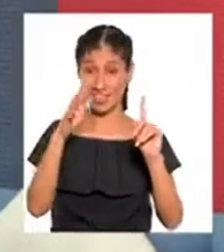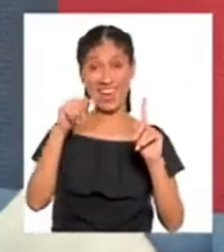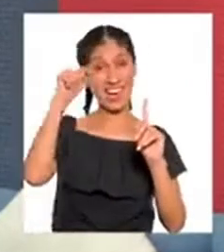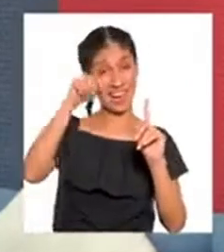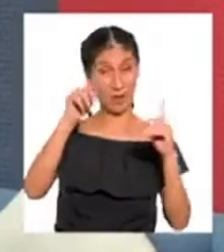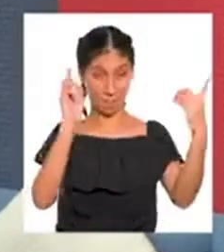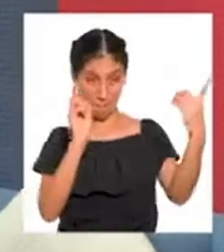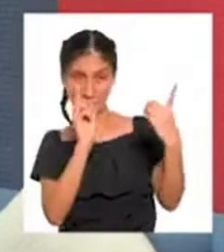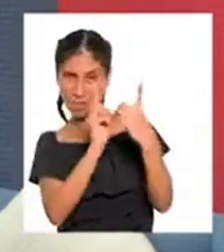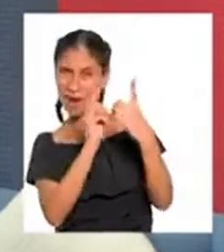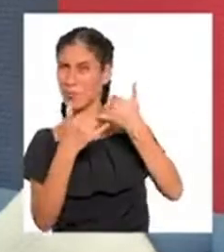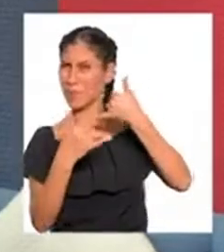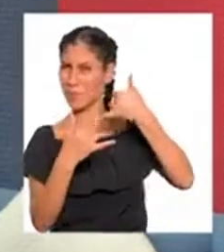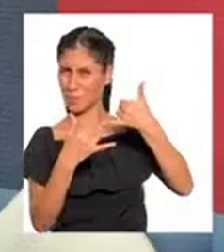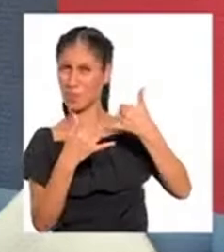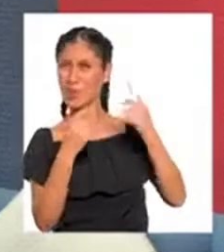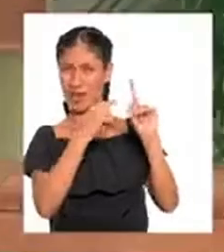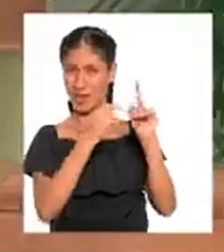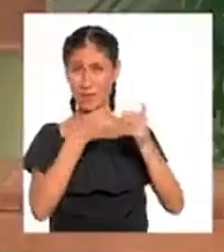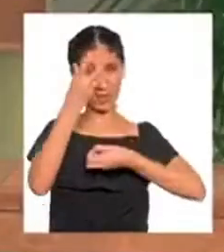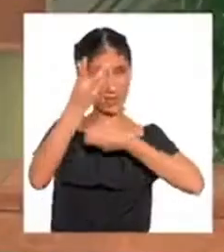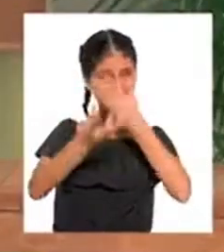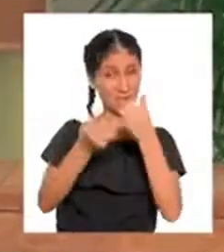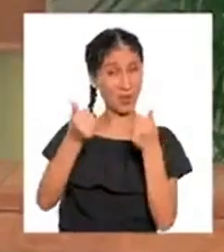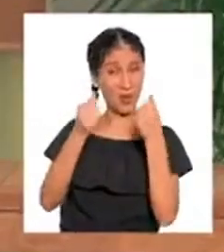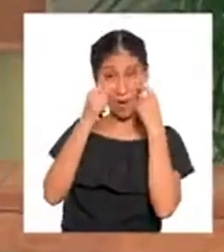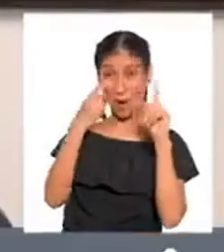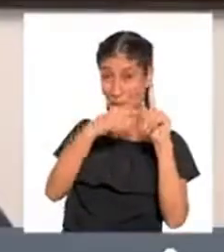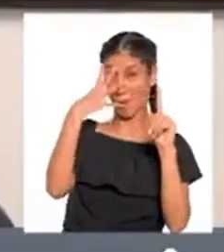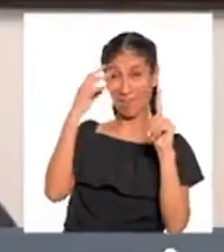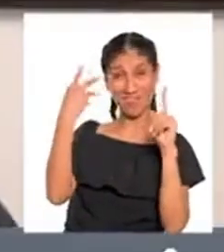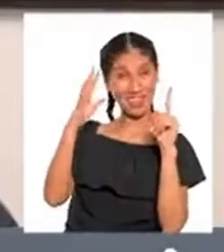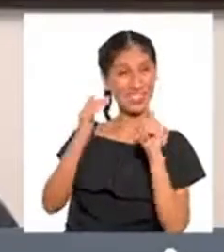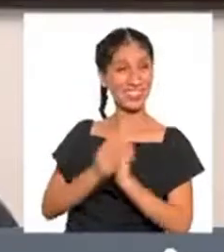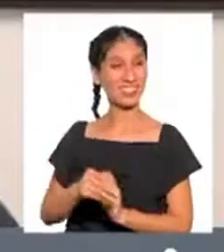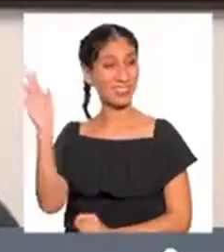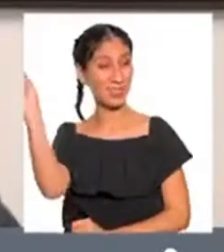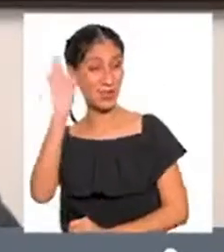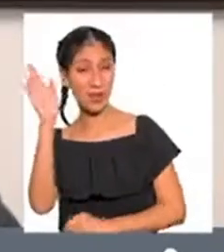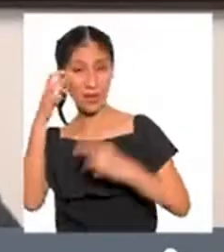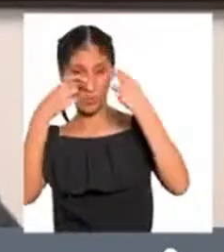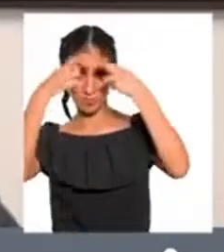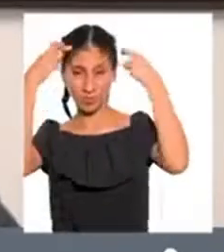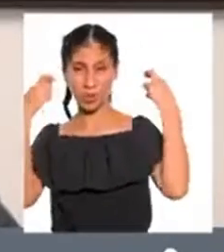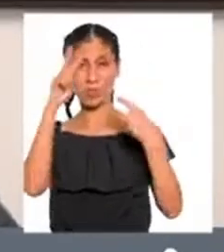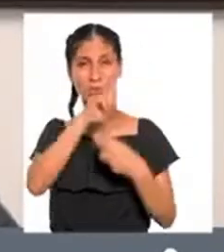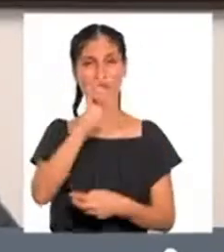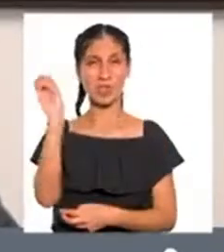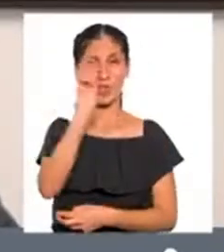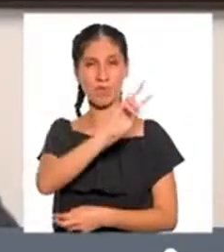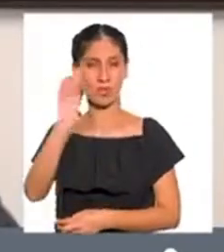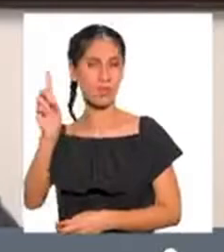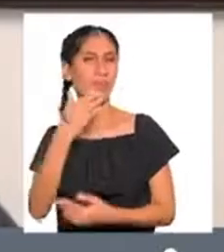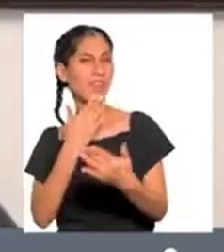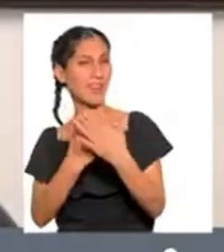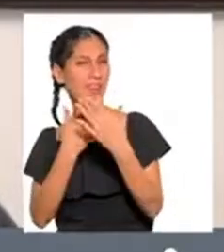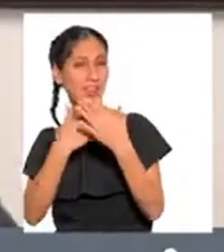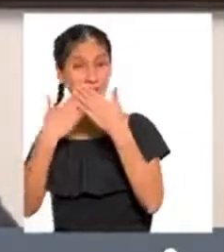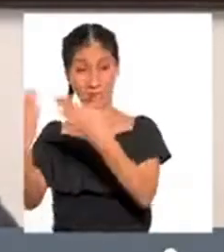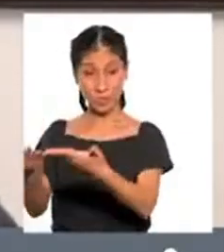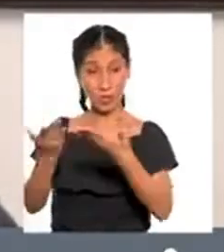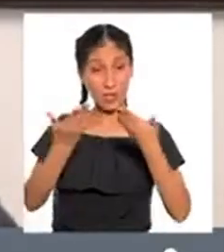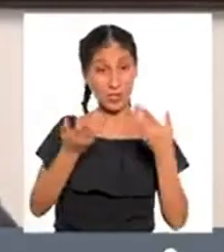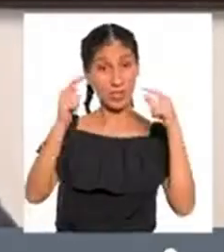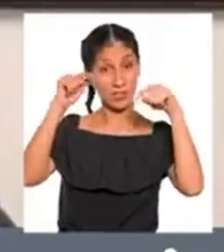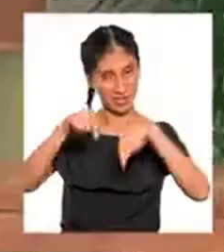programa para que nos cuente un poquito más sobre esa época. ¡Qué chévere! Hola, Promo 2021. Muchas gracias por la invitación